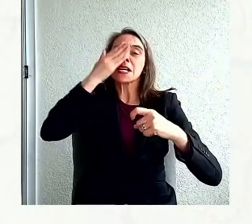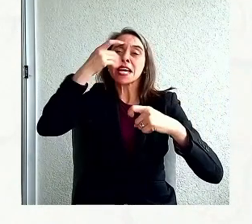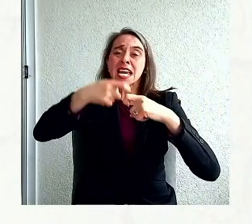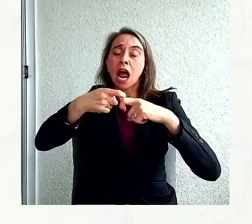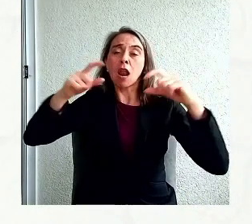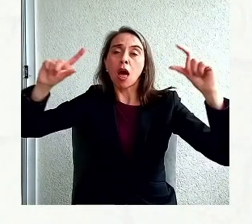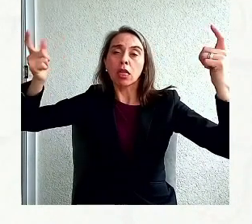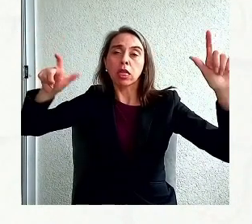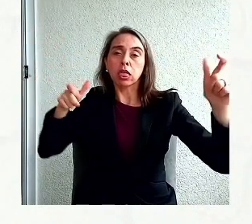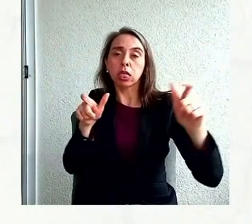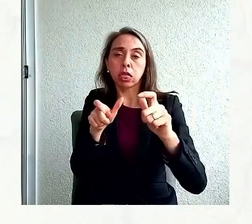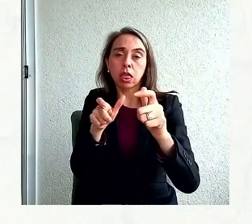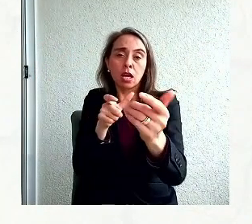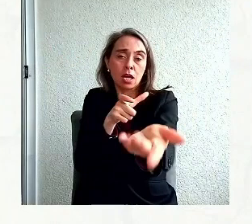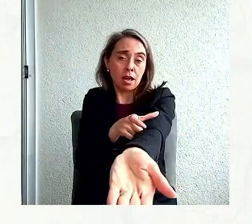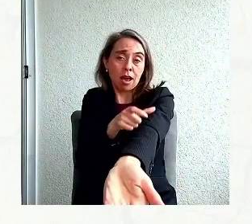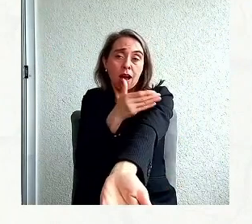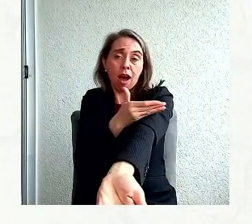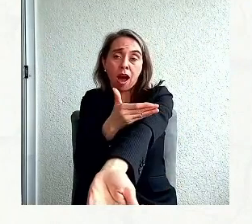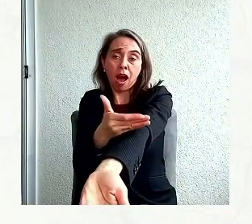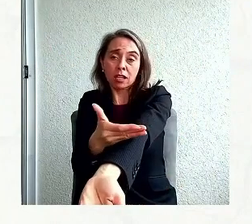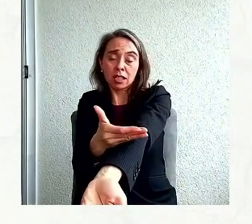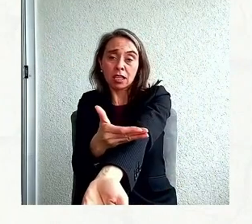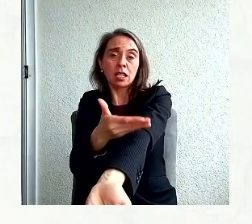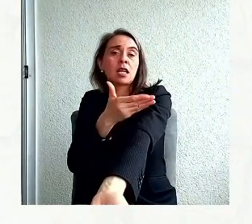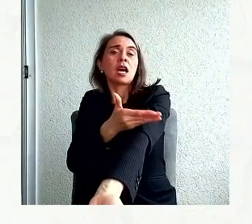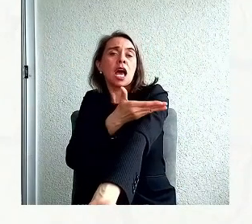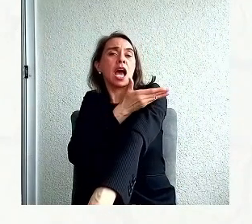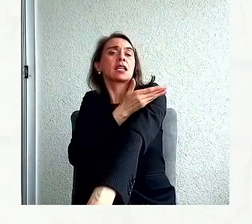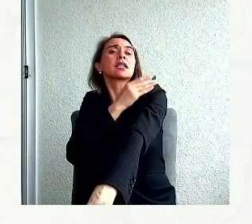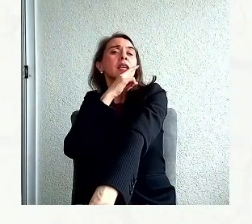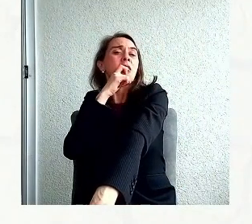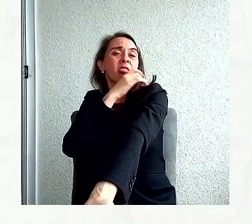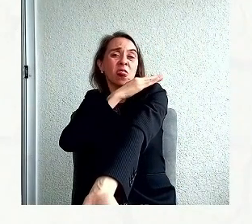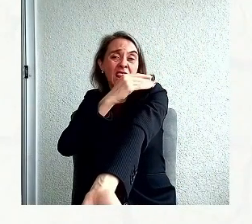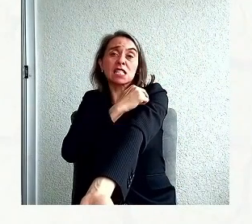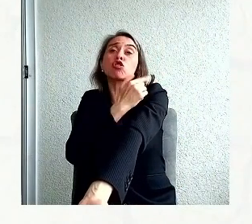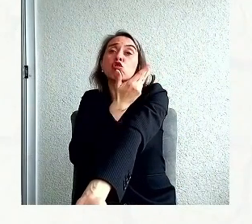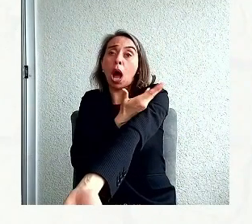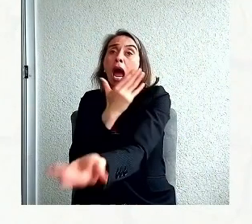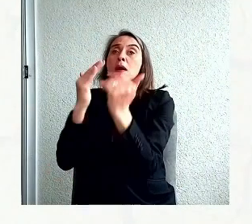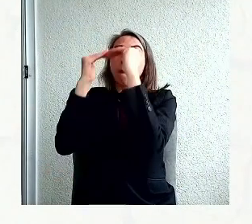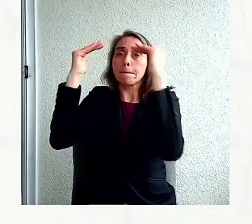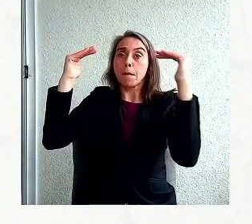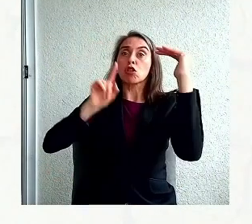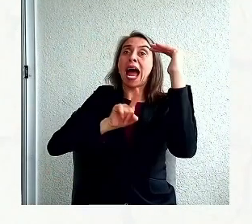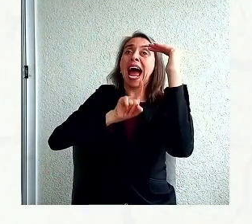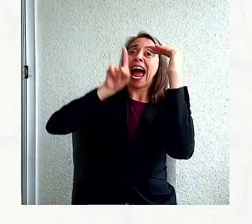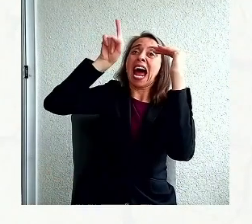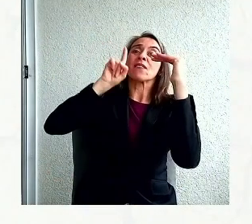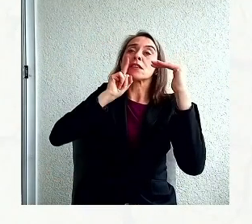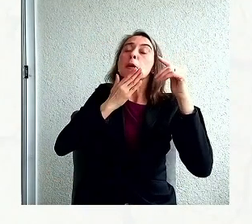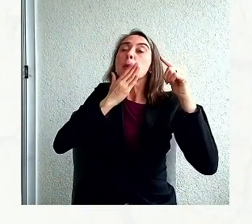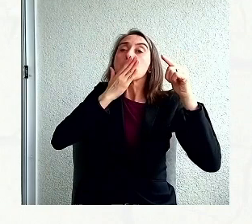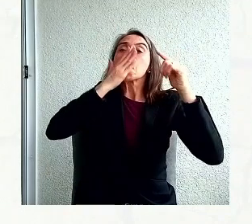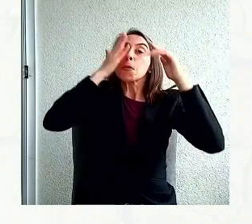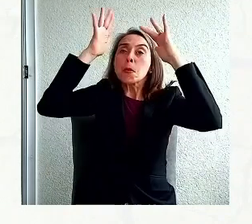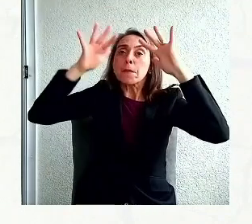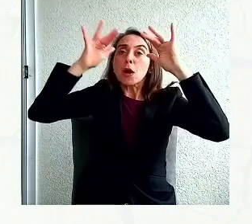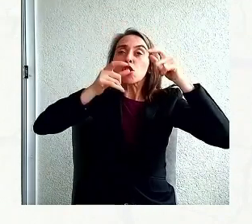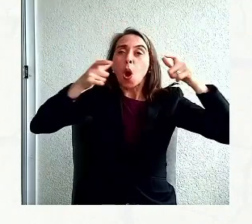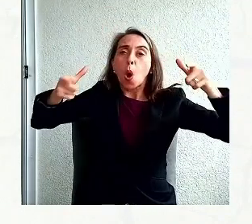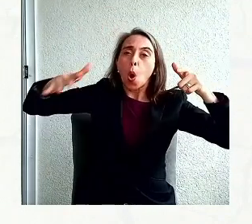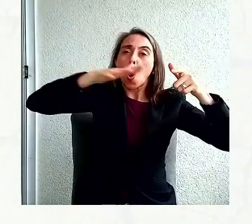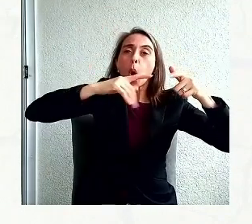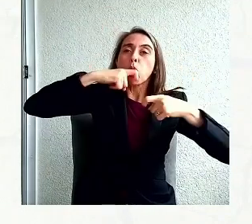varios glaciares que están siendo afectados por el cambio climático y por este retroceso, y en la Patagonia. Es